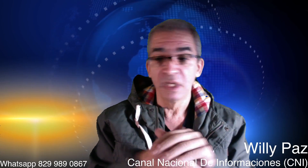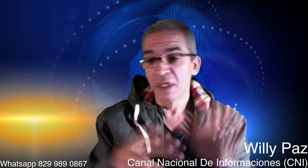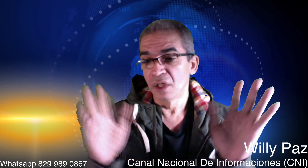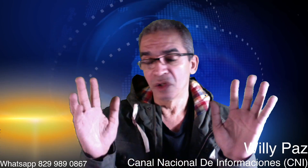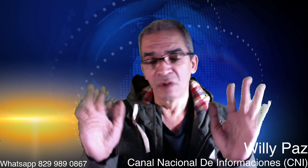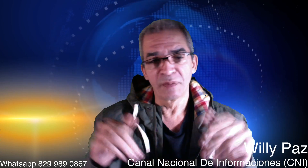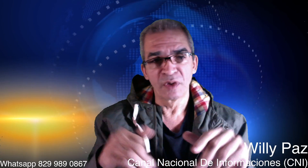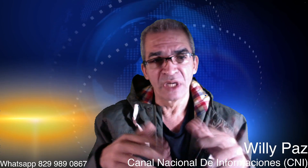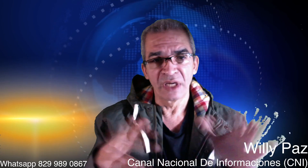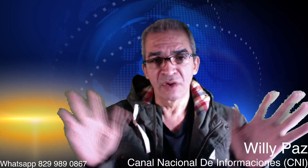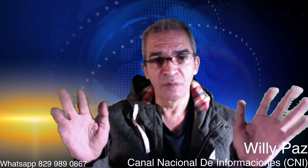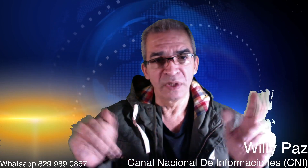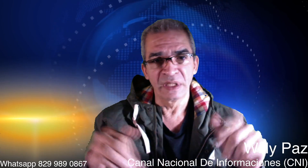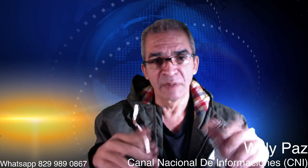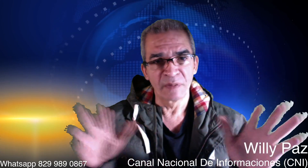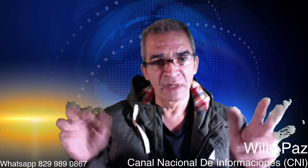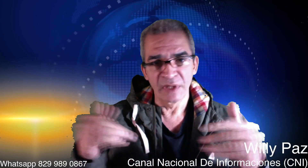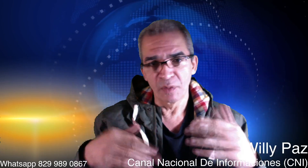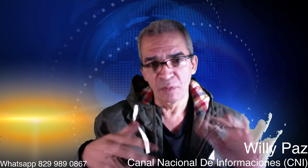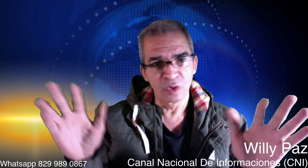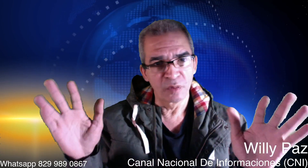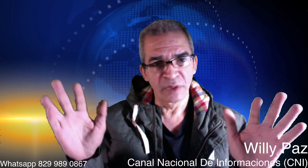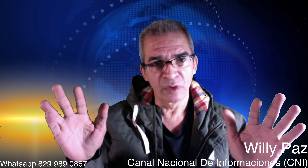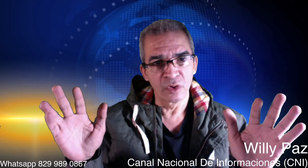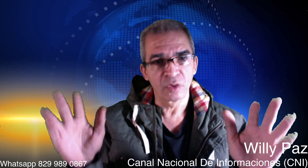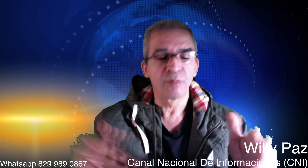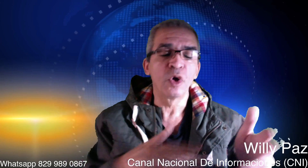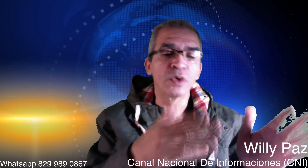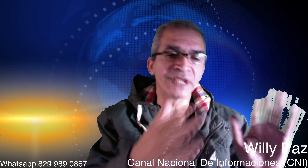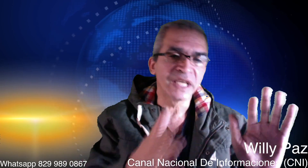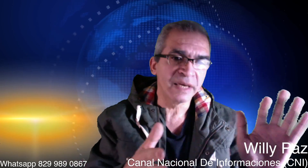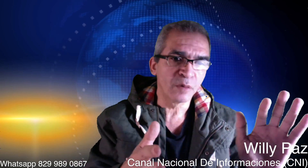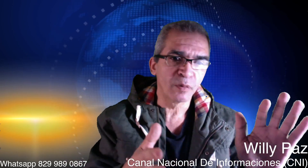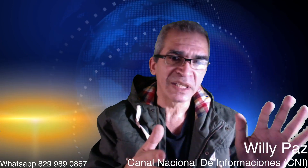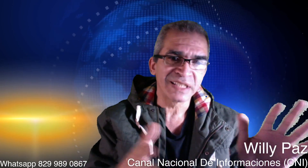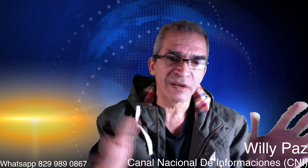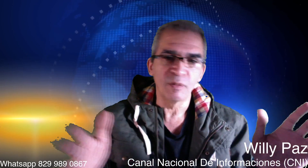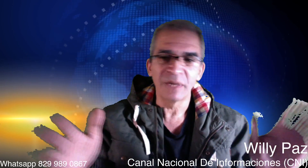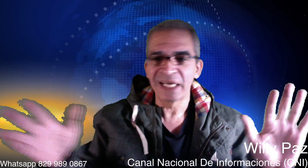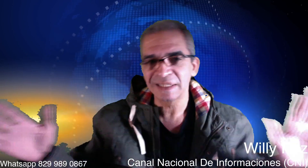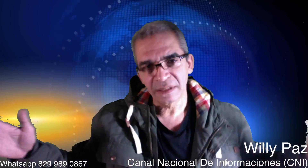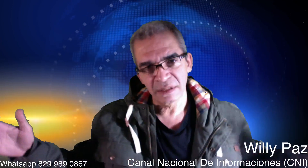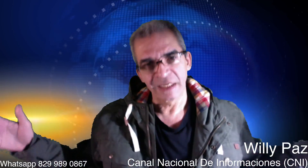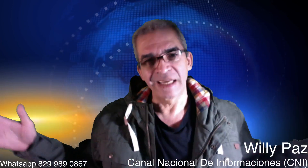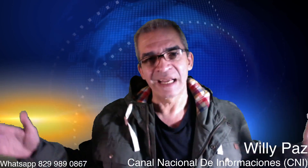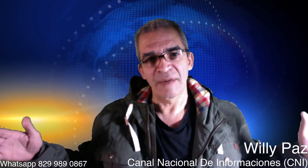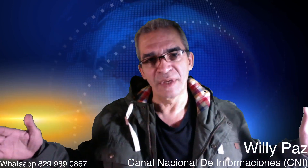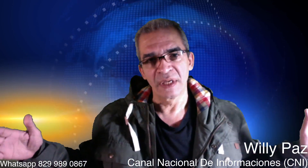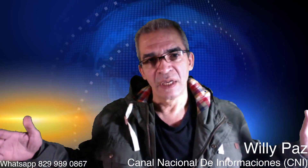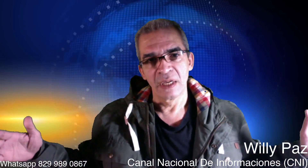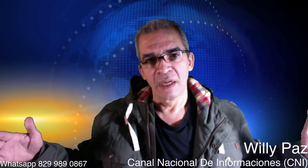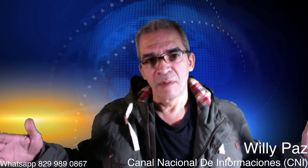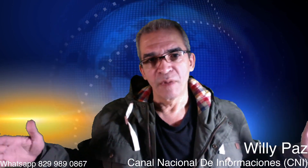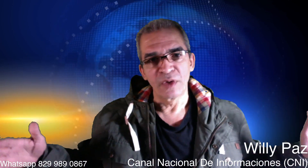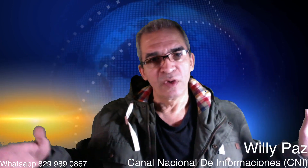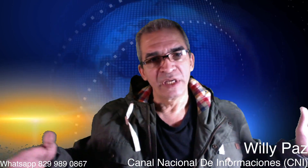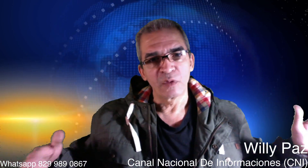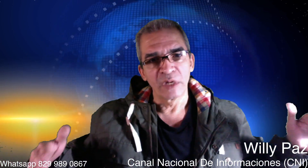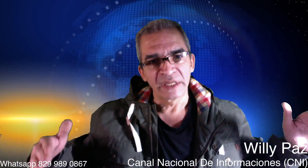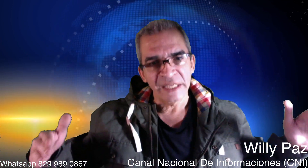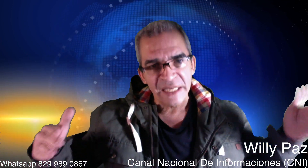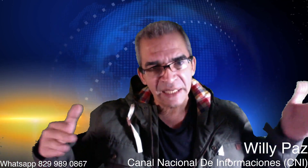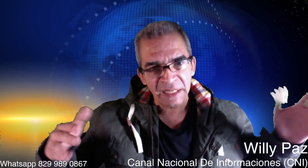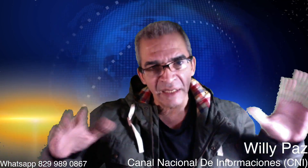vida. No, no, pero ya yo rompí la primera vez, yo puedo romper lo otro. Pongo ese ejemplo para hacerlo más grave. Pero